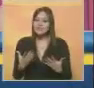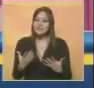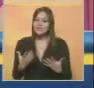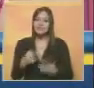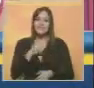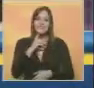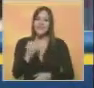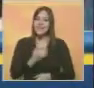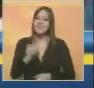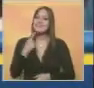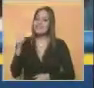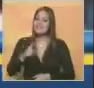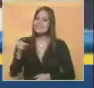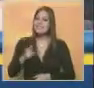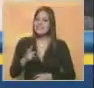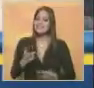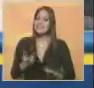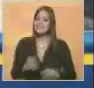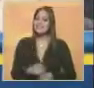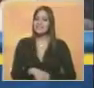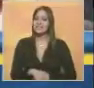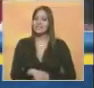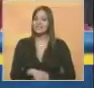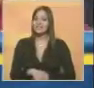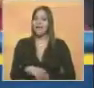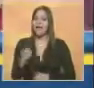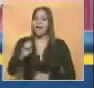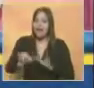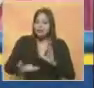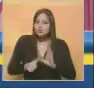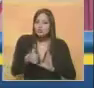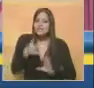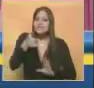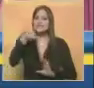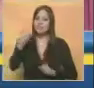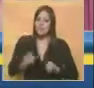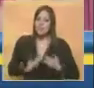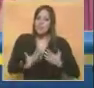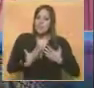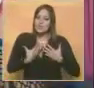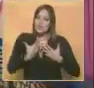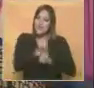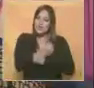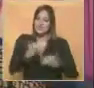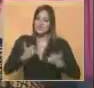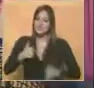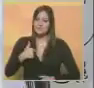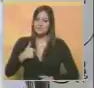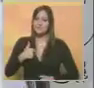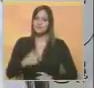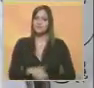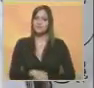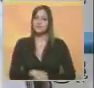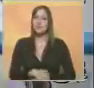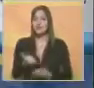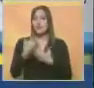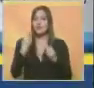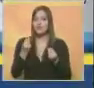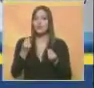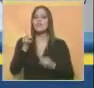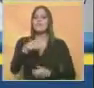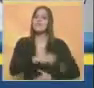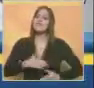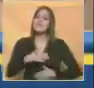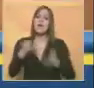de verdad hace falta para subirnos la autoestima y nos ayuda muchísimo, de verdad. Disfrutar de estos